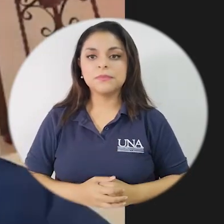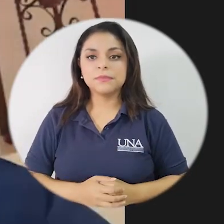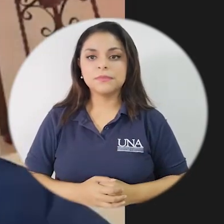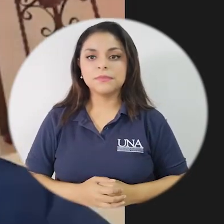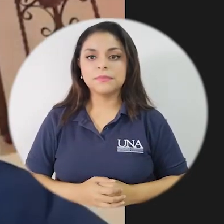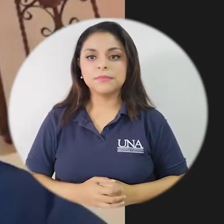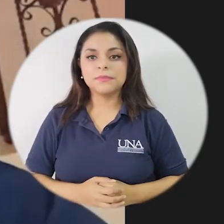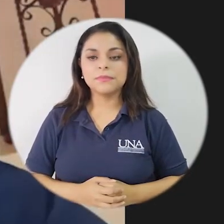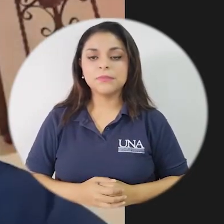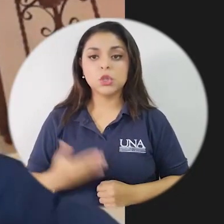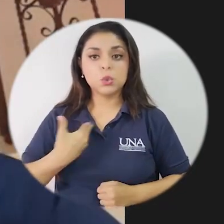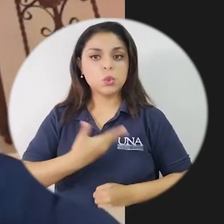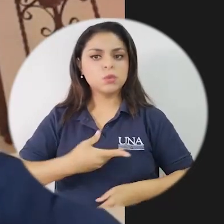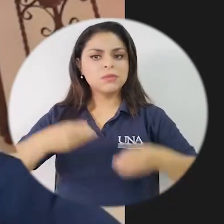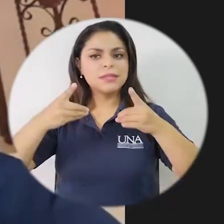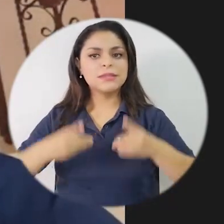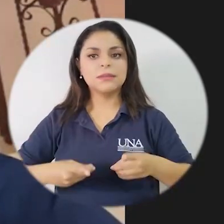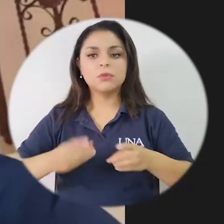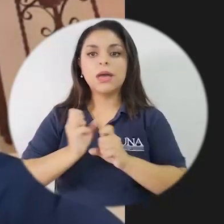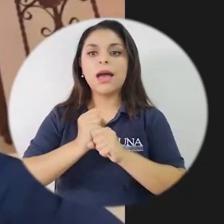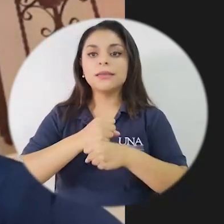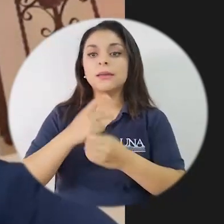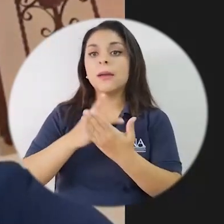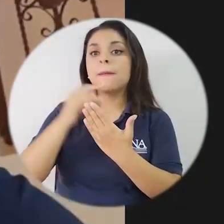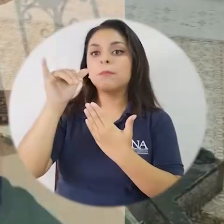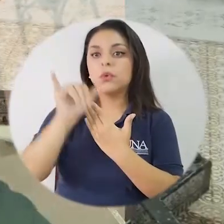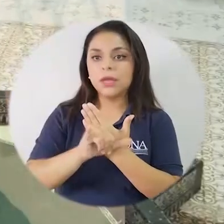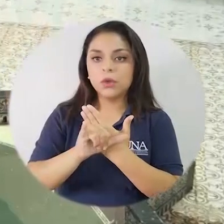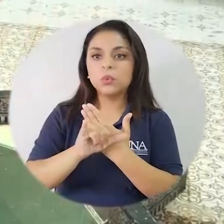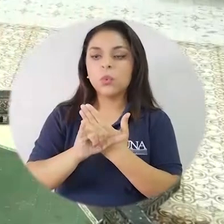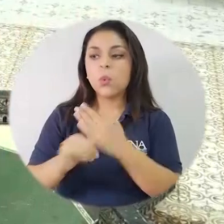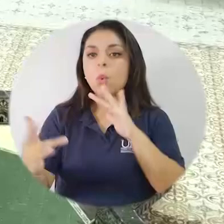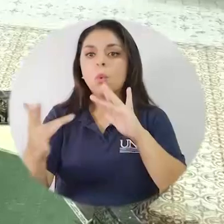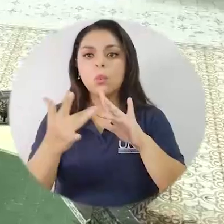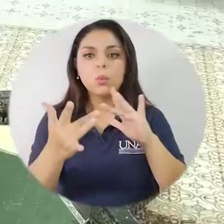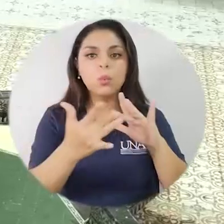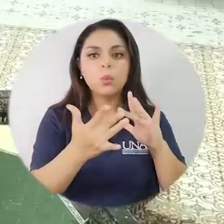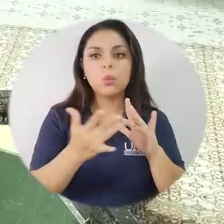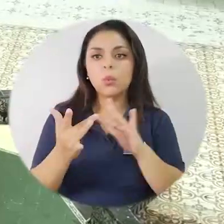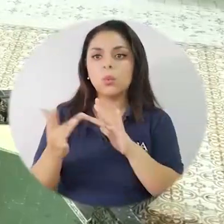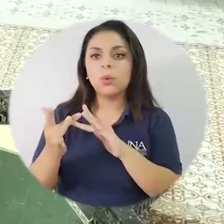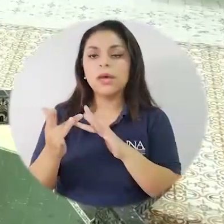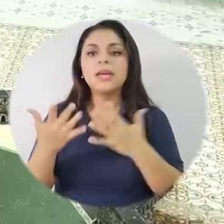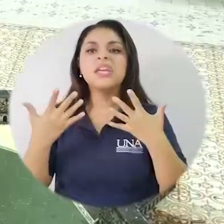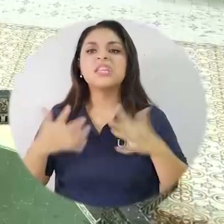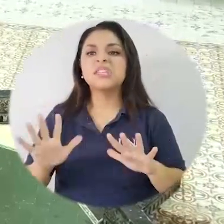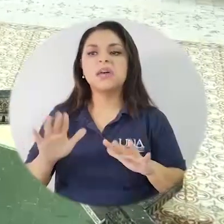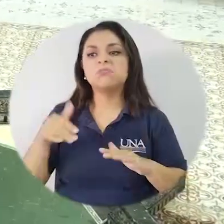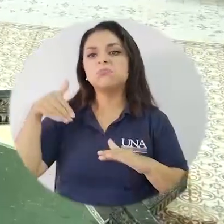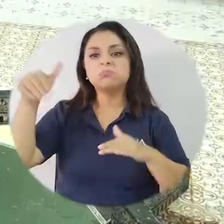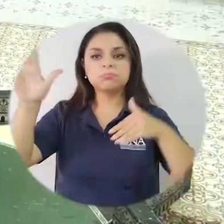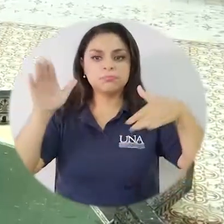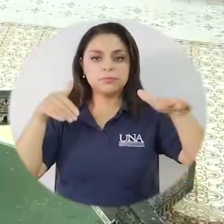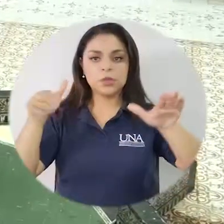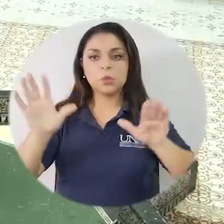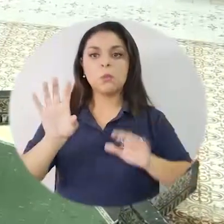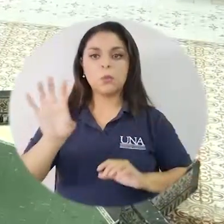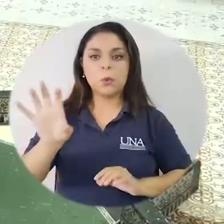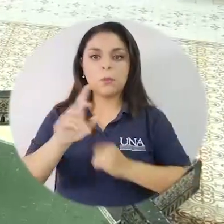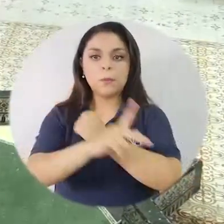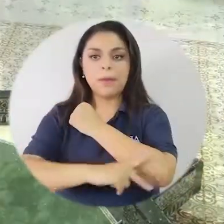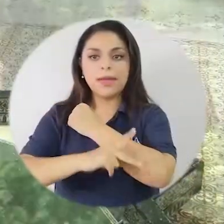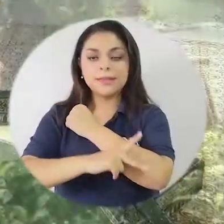Nacional, y decidimos hacer este proyecto, contactarnos, luego que cada quien se regresara a su